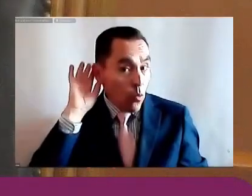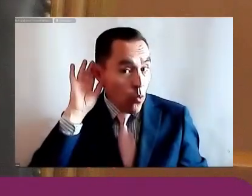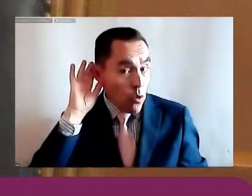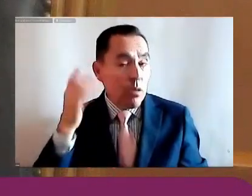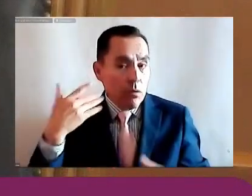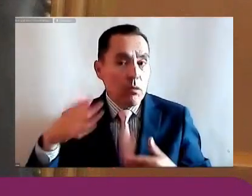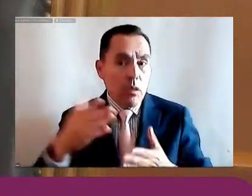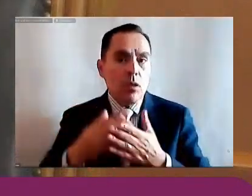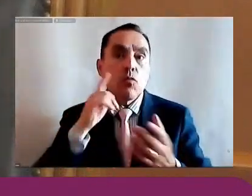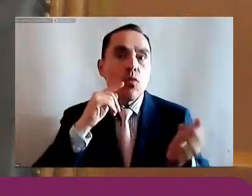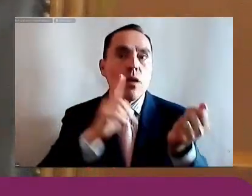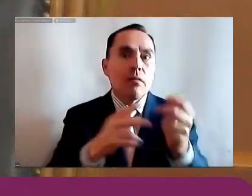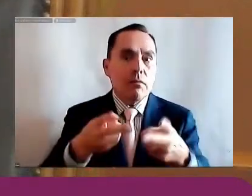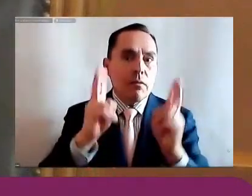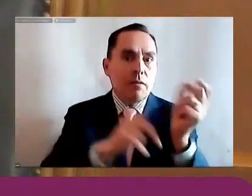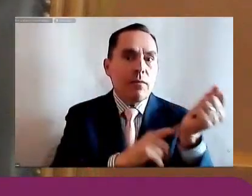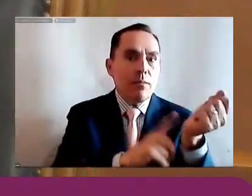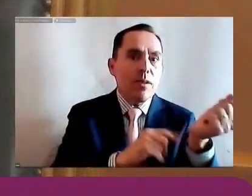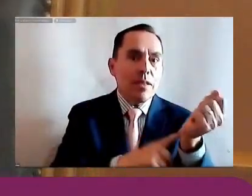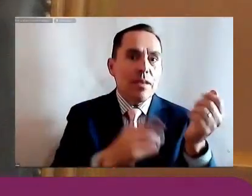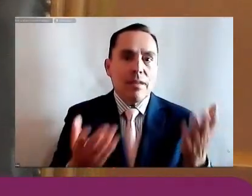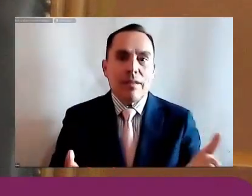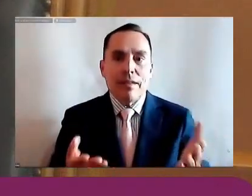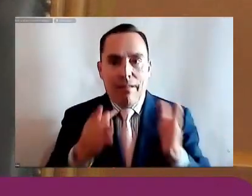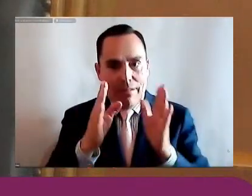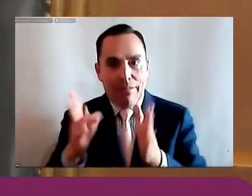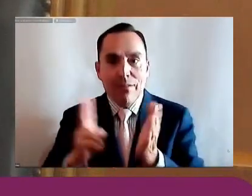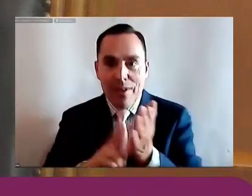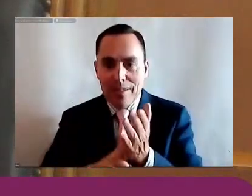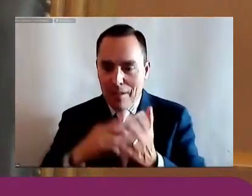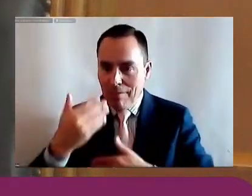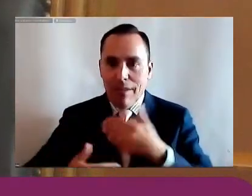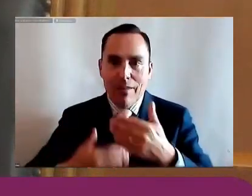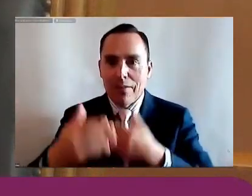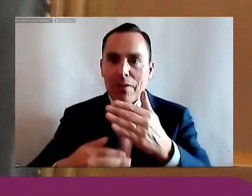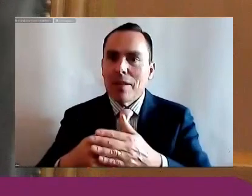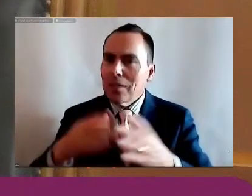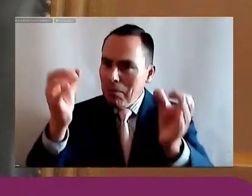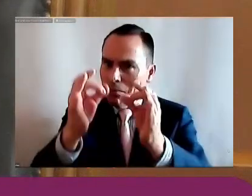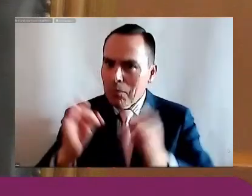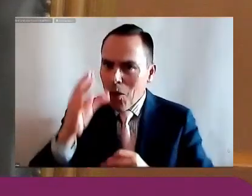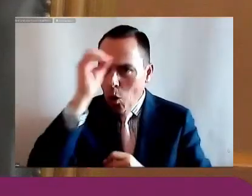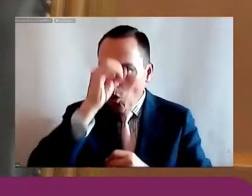familia esto, así que se ve un avance que es bueno siempre